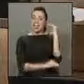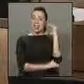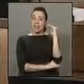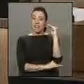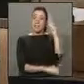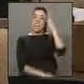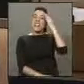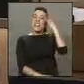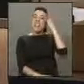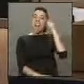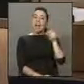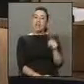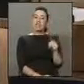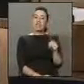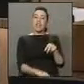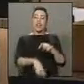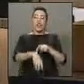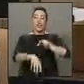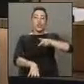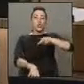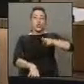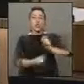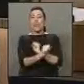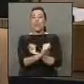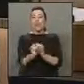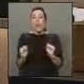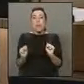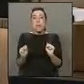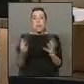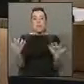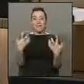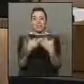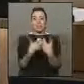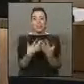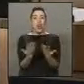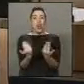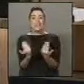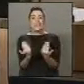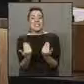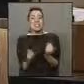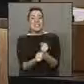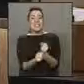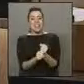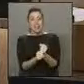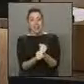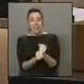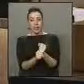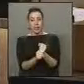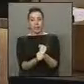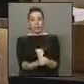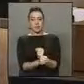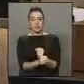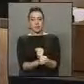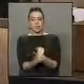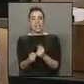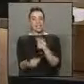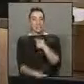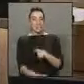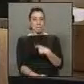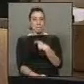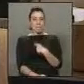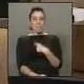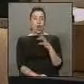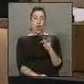aquellos días en los que la distribución de turnos no podría acoplarse con los requerimientos del trabajador que se desempeña como pastor